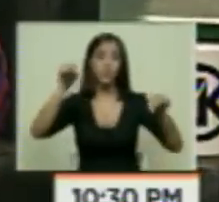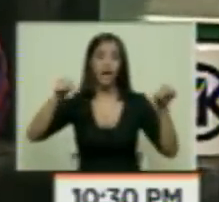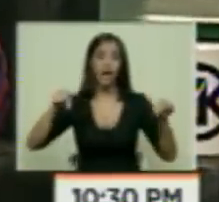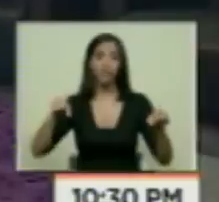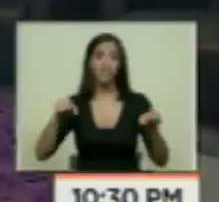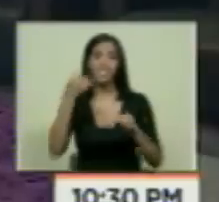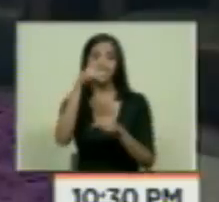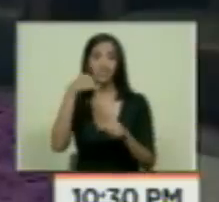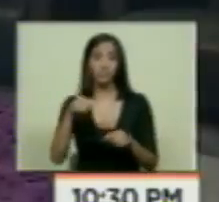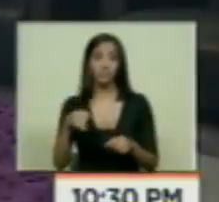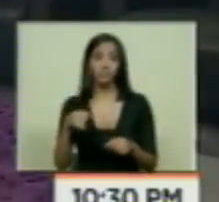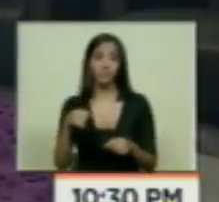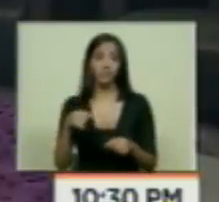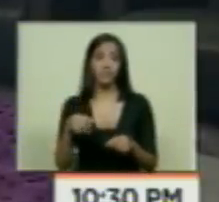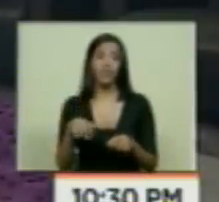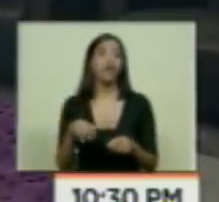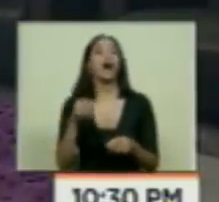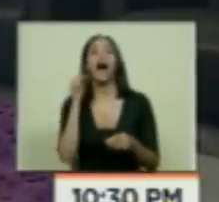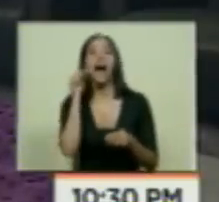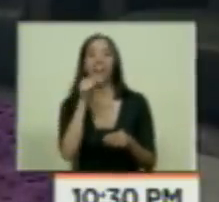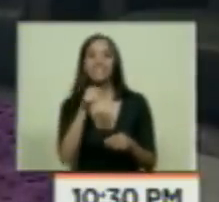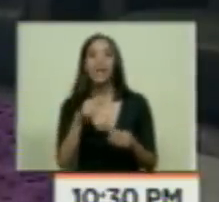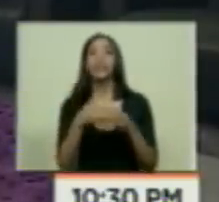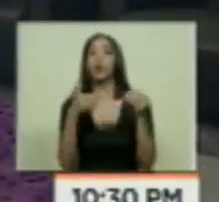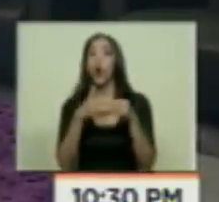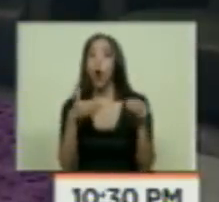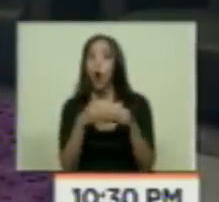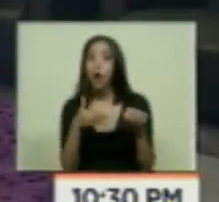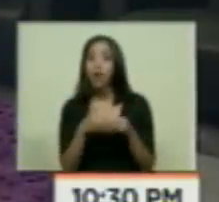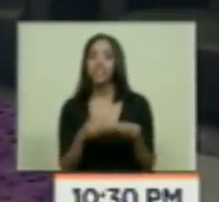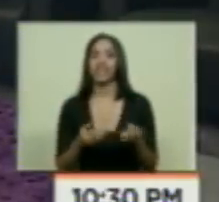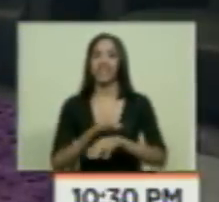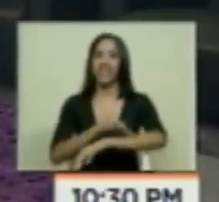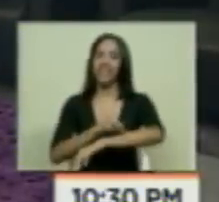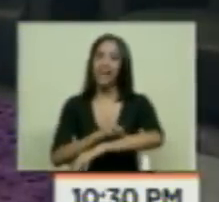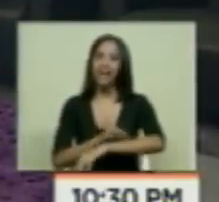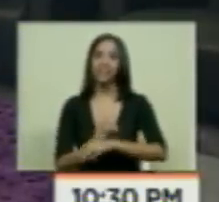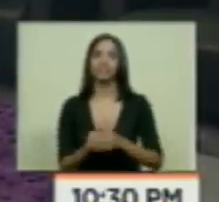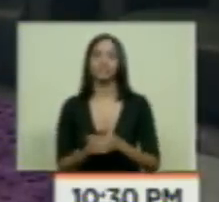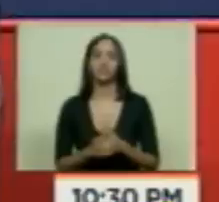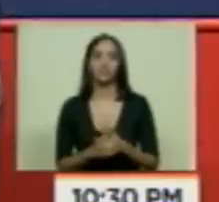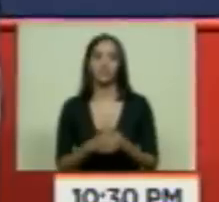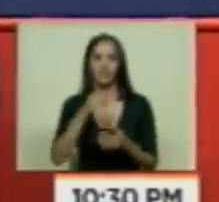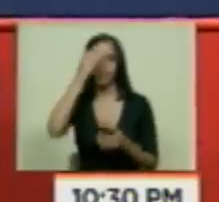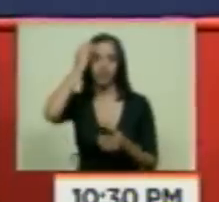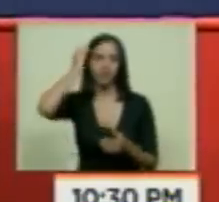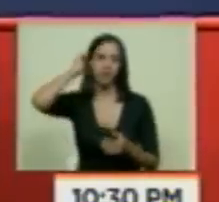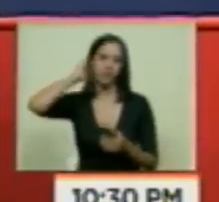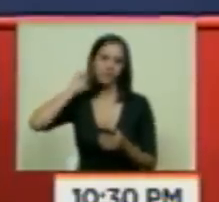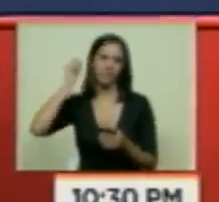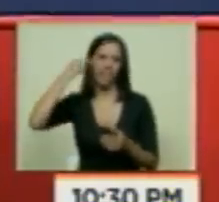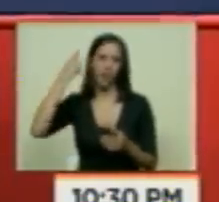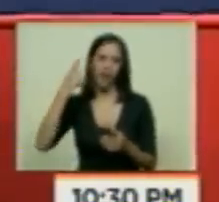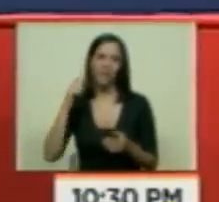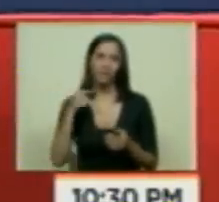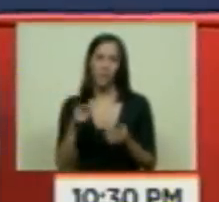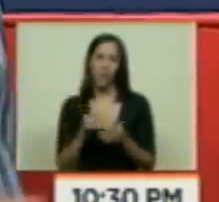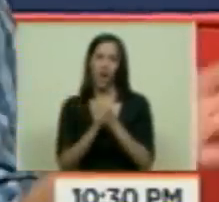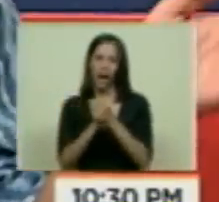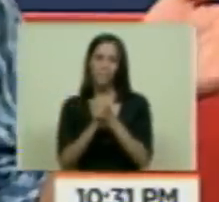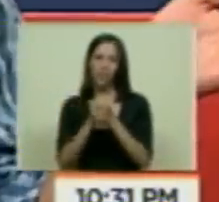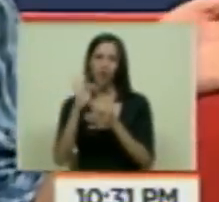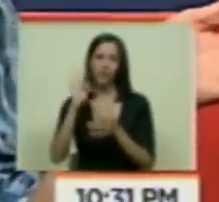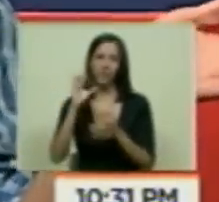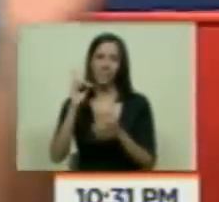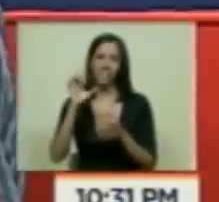referencia. El dólar, no, la carne. Nosotros hicimos un reportaje precisamente con Fidel que entramos al mercado de las pulgas. ¿Qué metieron para allá? Nosotros